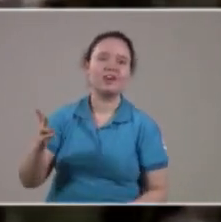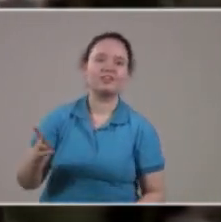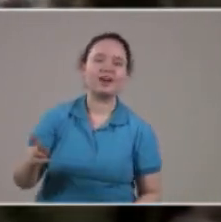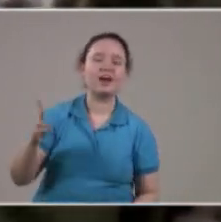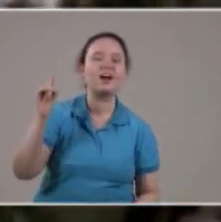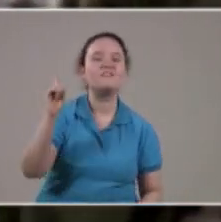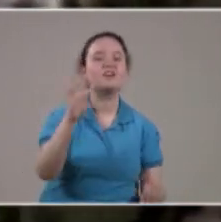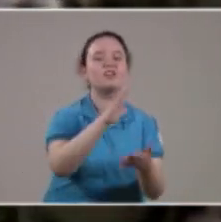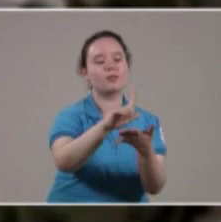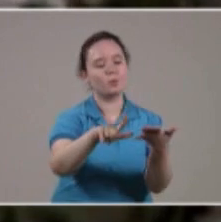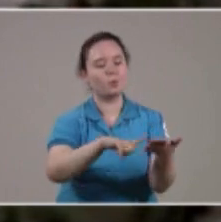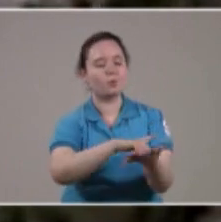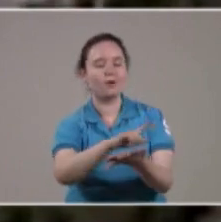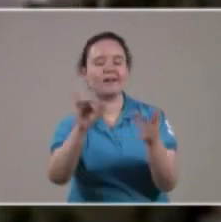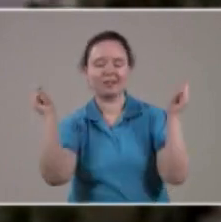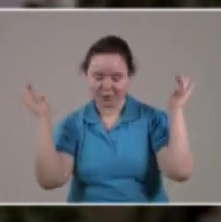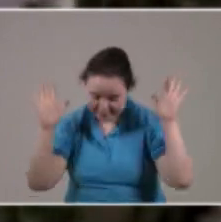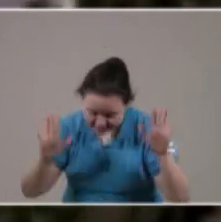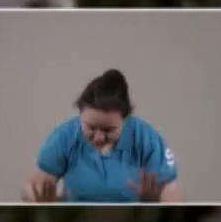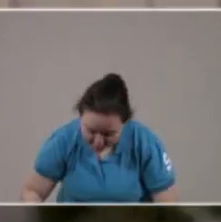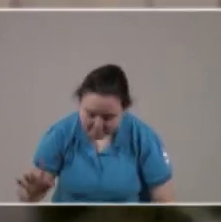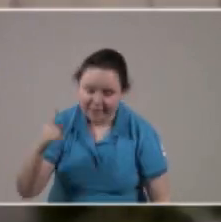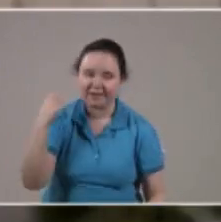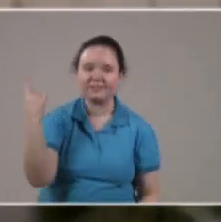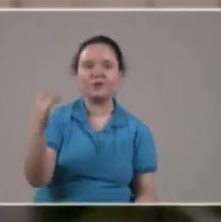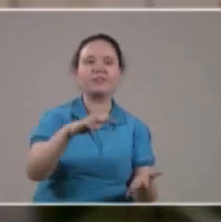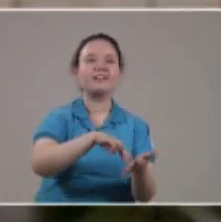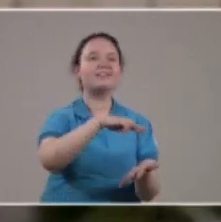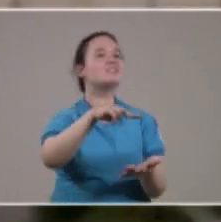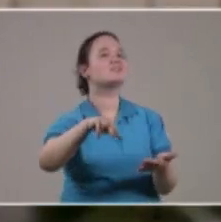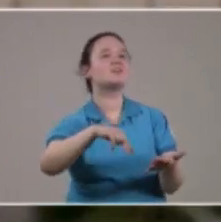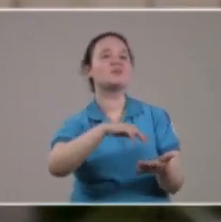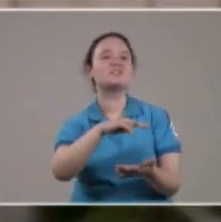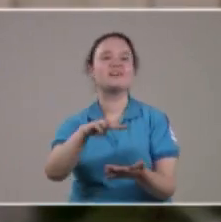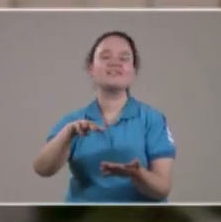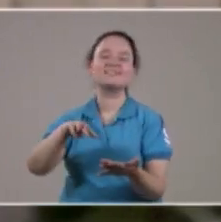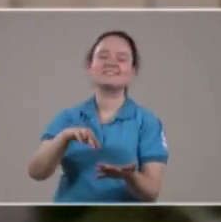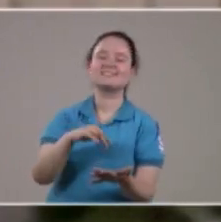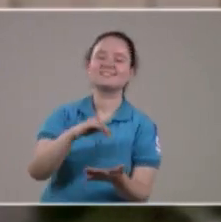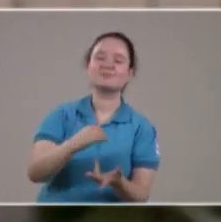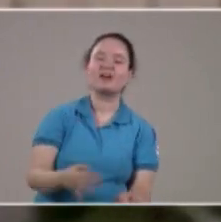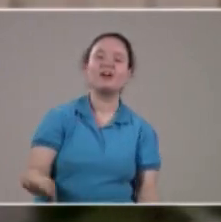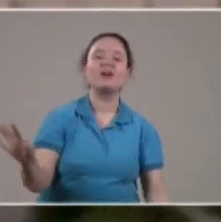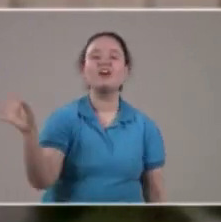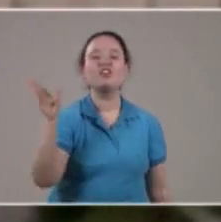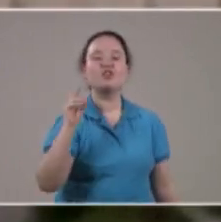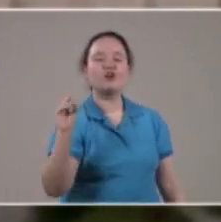Tabernáculo de David, lugar de adoración para todas las naciones,